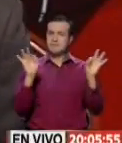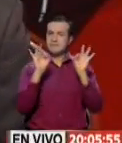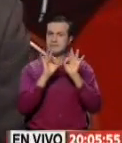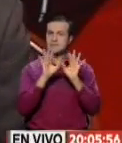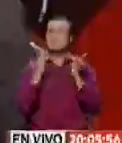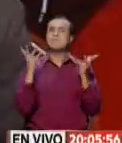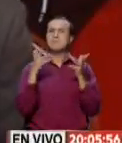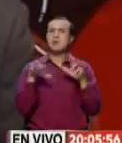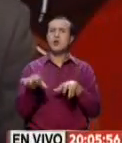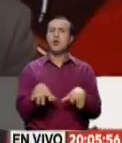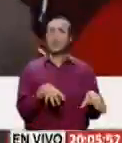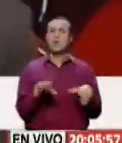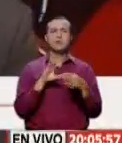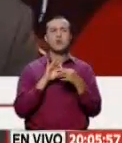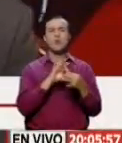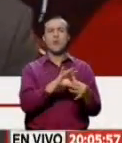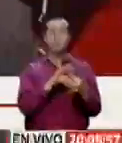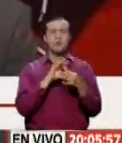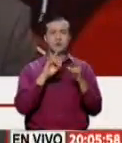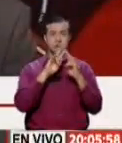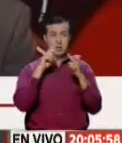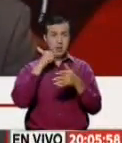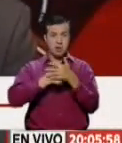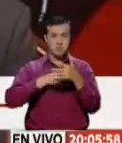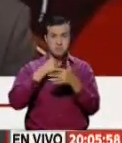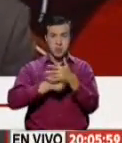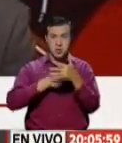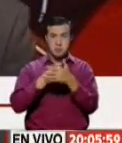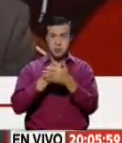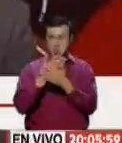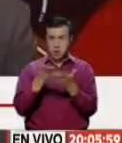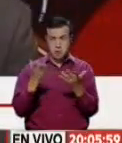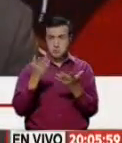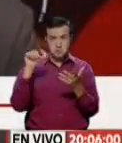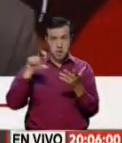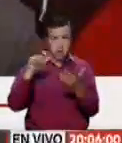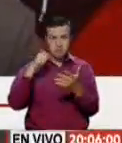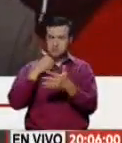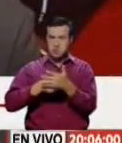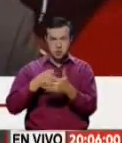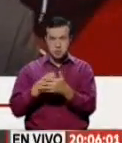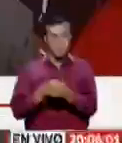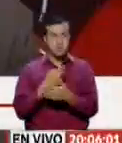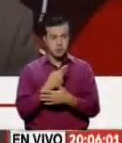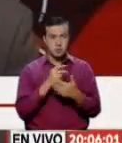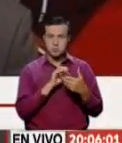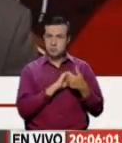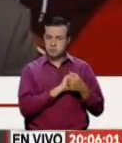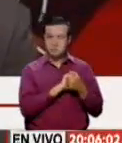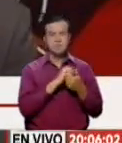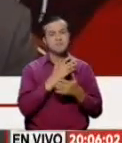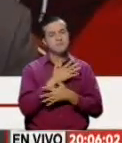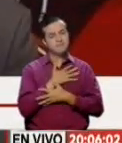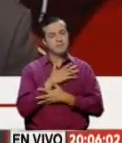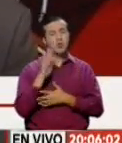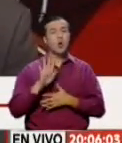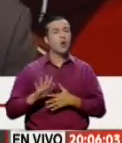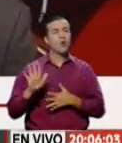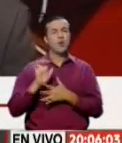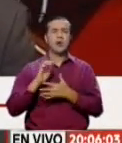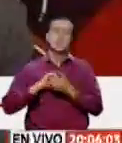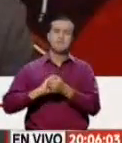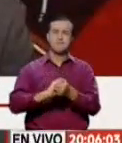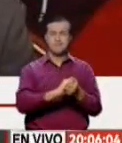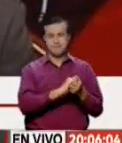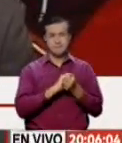la coordinación y cooperación en la lucha contra estas actividades delictivas. Además, por supuesto, llevando el abrazo solidario de todos los ecuatorianos,